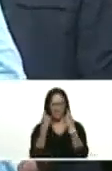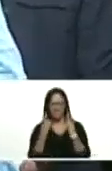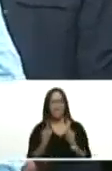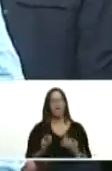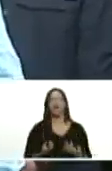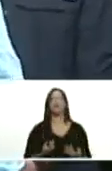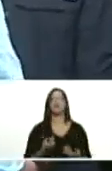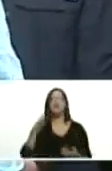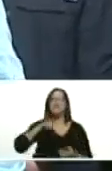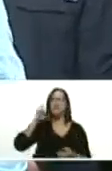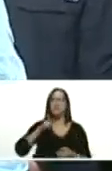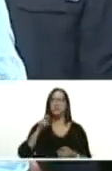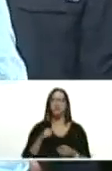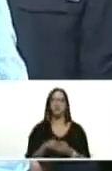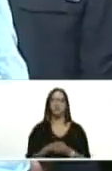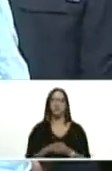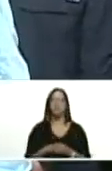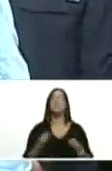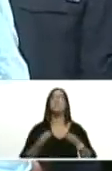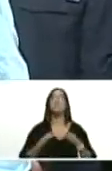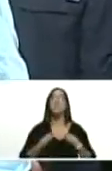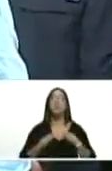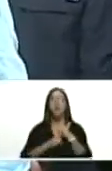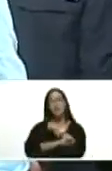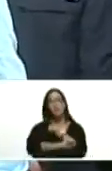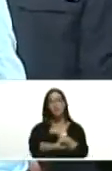Y vivió la traición.